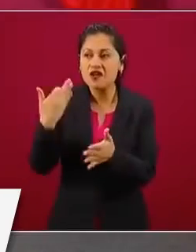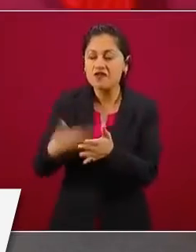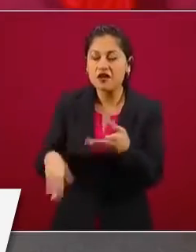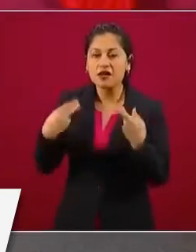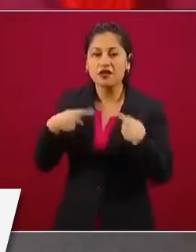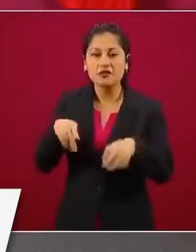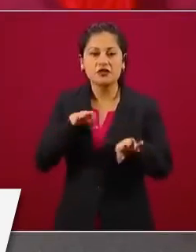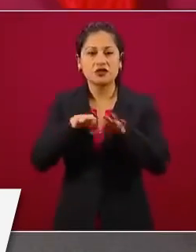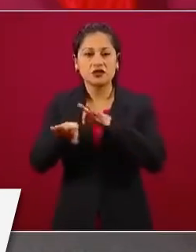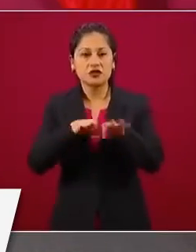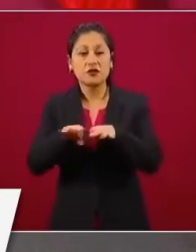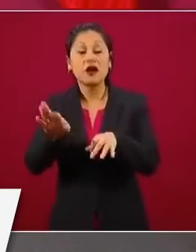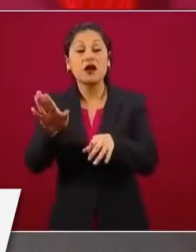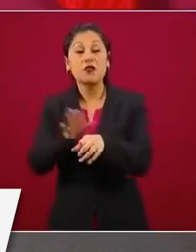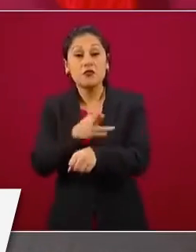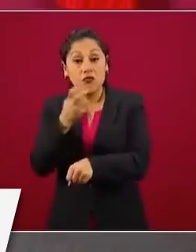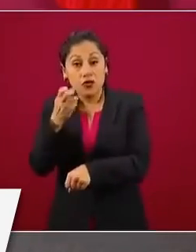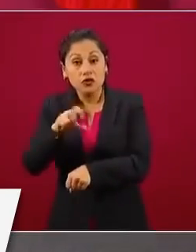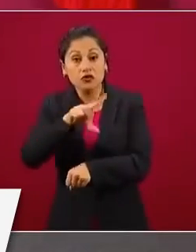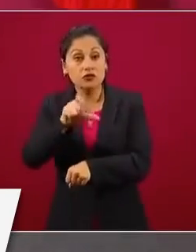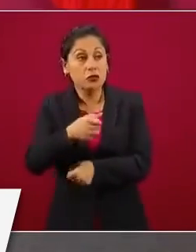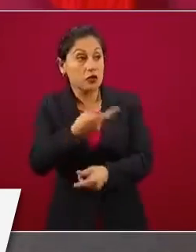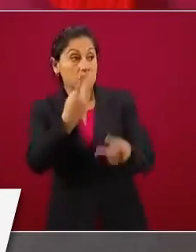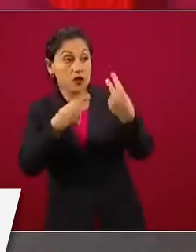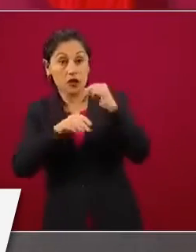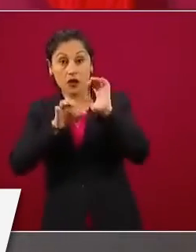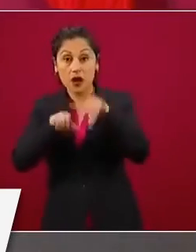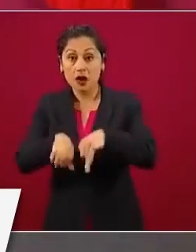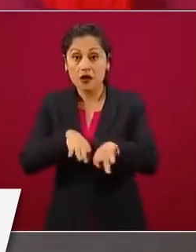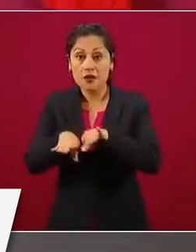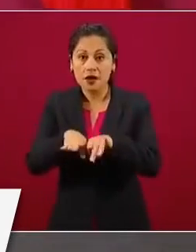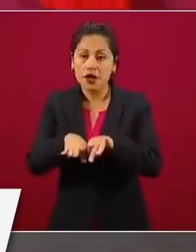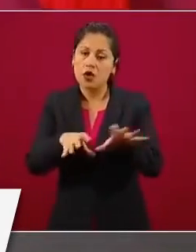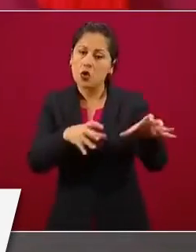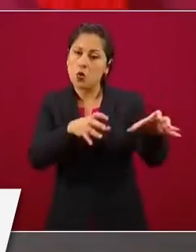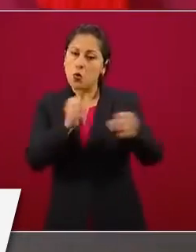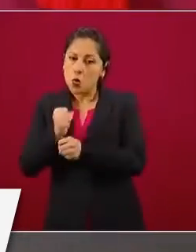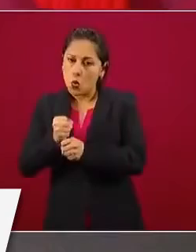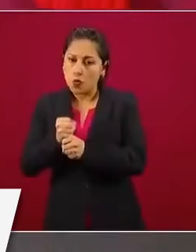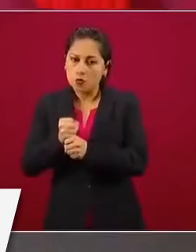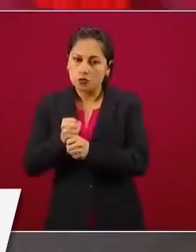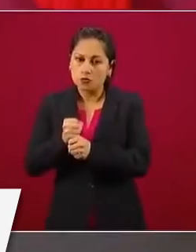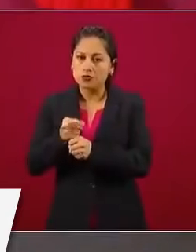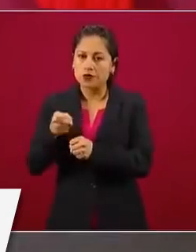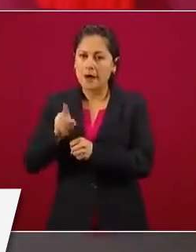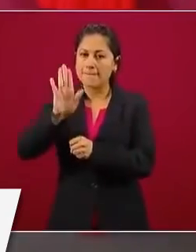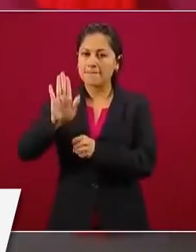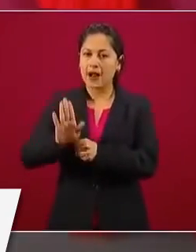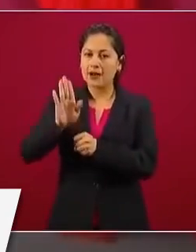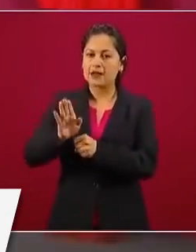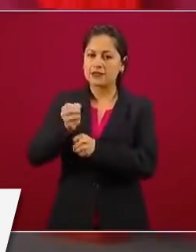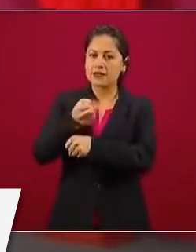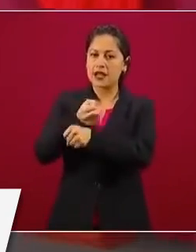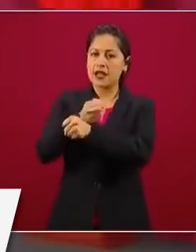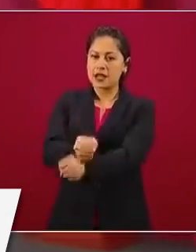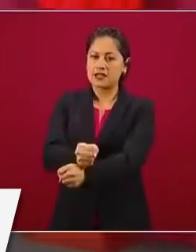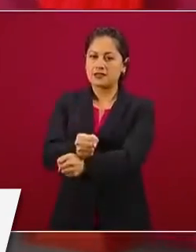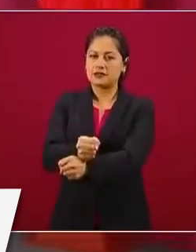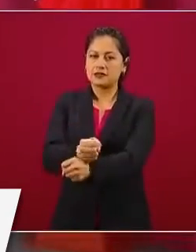La esclavitud apenas se abolió en 1914,